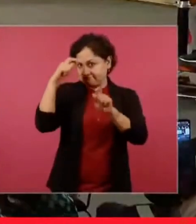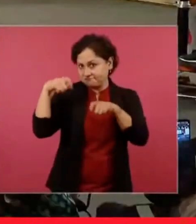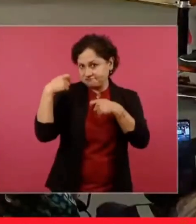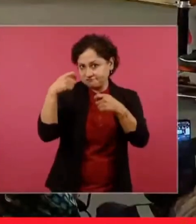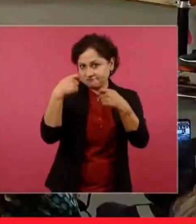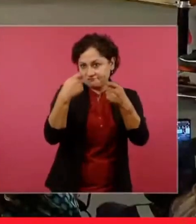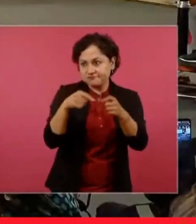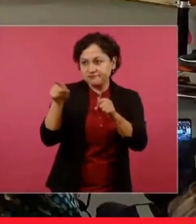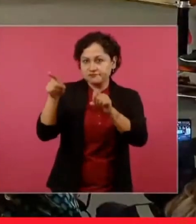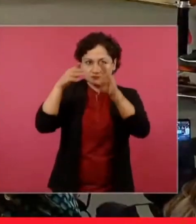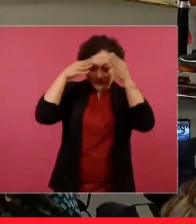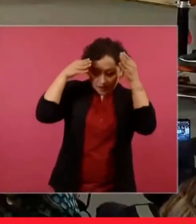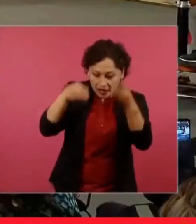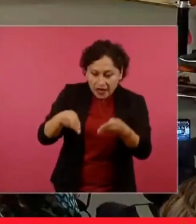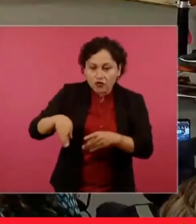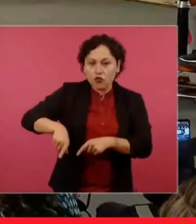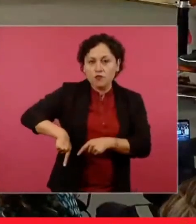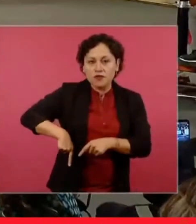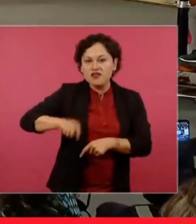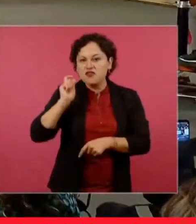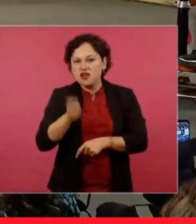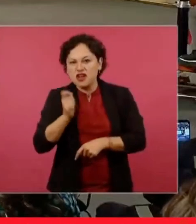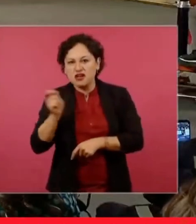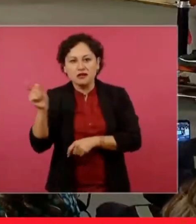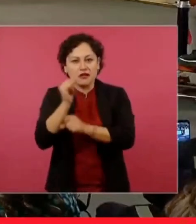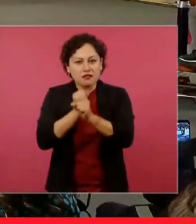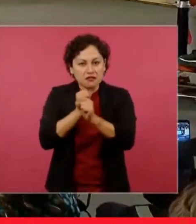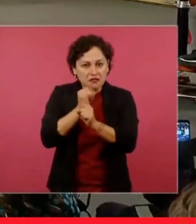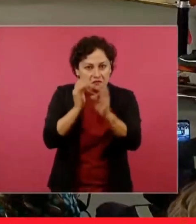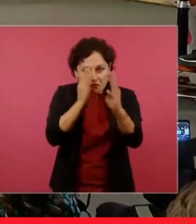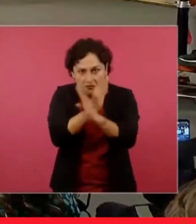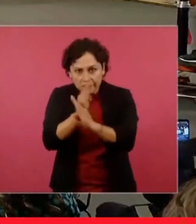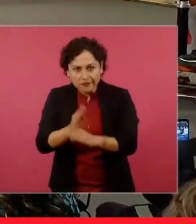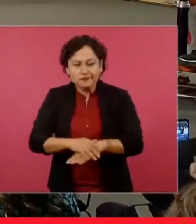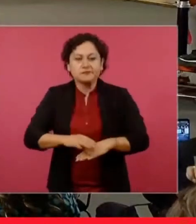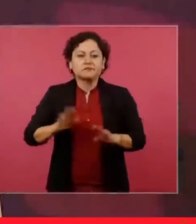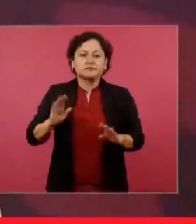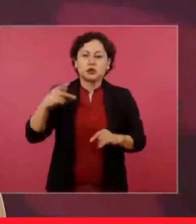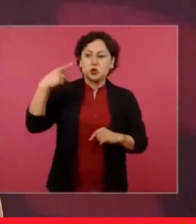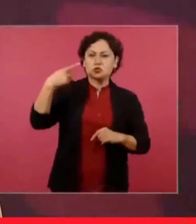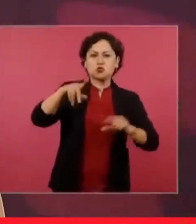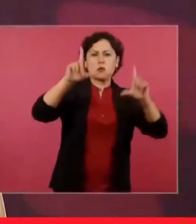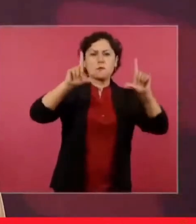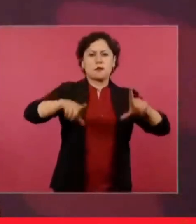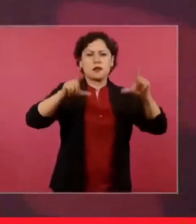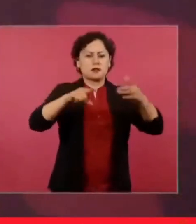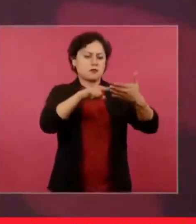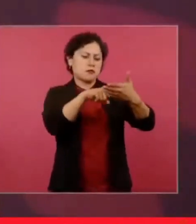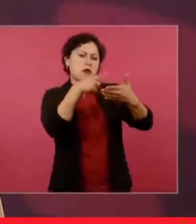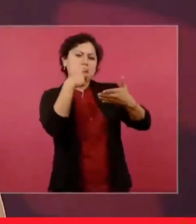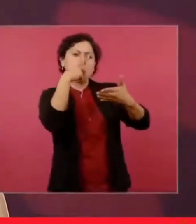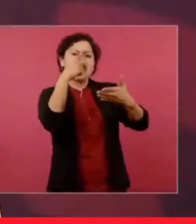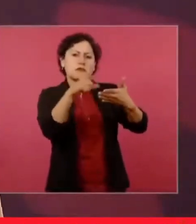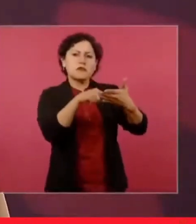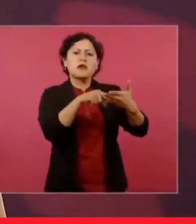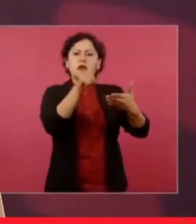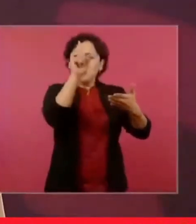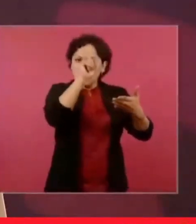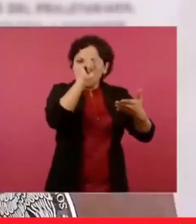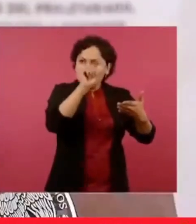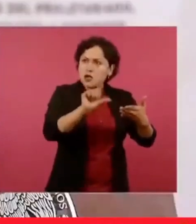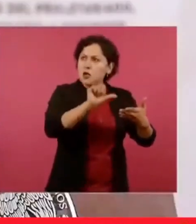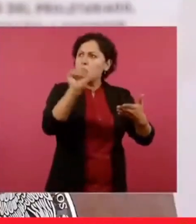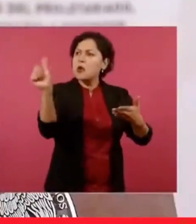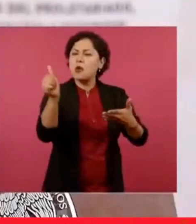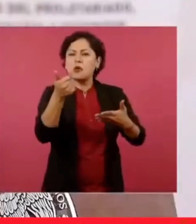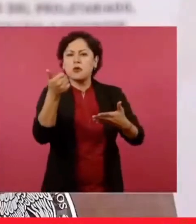operación gubernamental. También ahí en la página de internet dice que da consejos a los gobiernos, lo que sea que eso